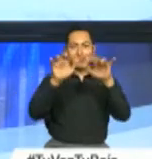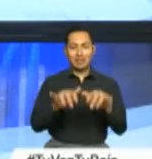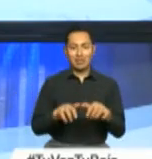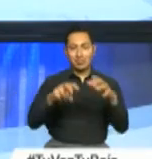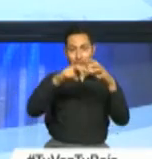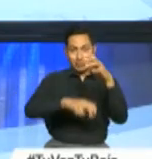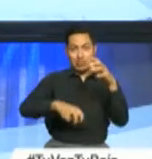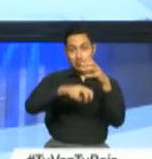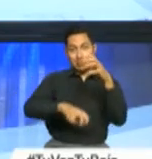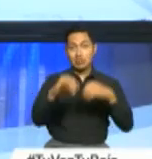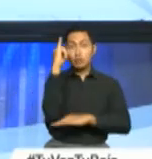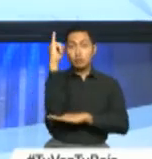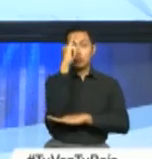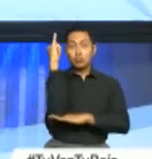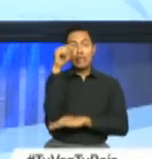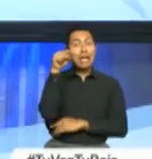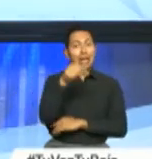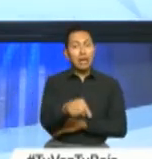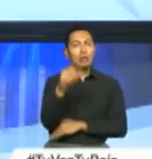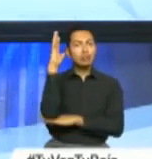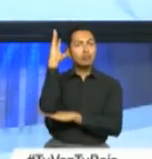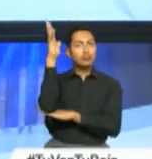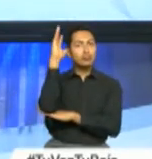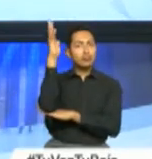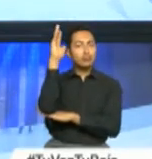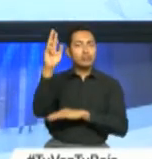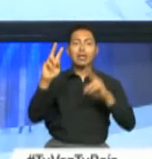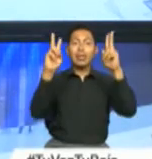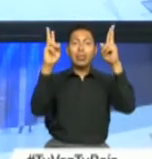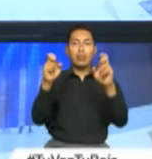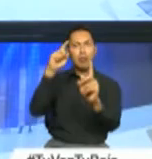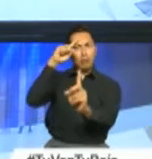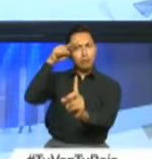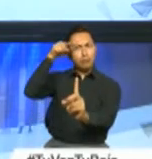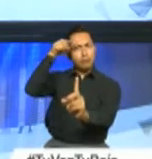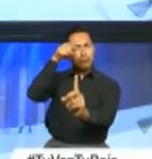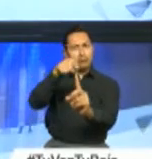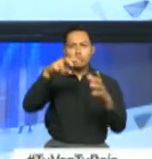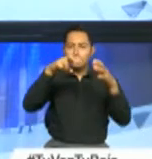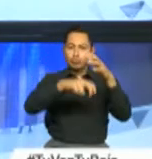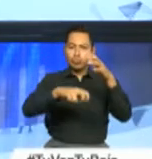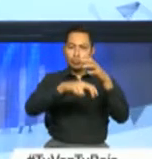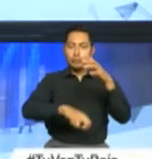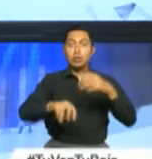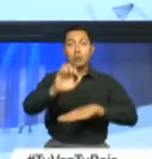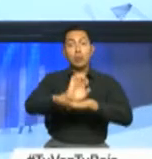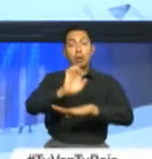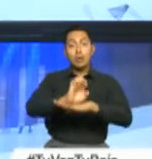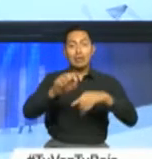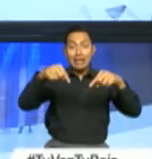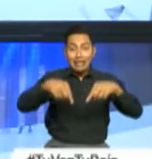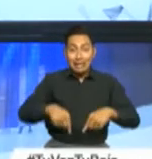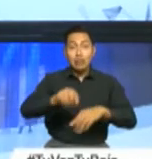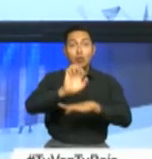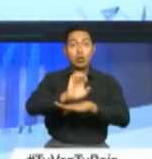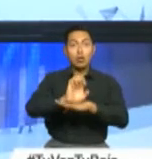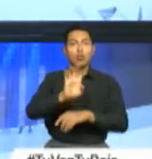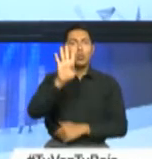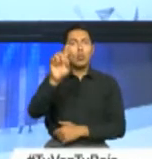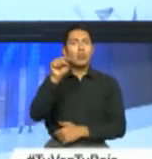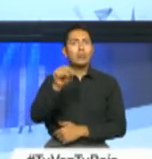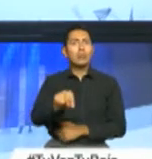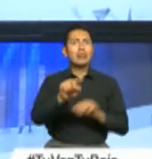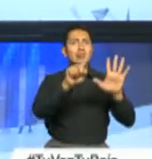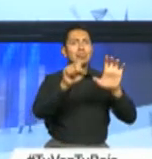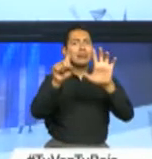su conferencia Perspectivas de la Industria Minera en el Ecuador, el país generará alrededor de 4.600